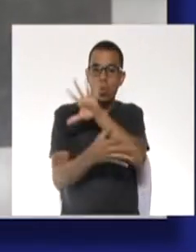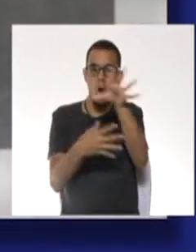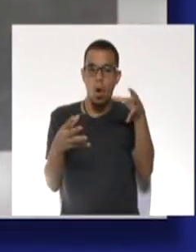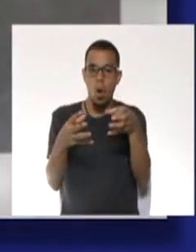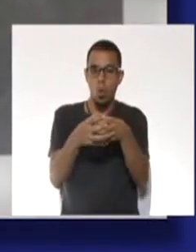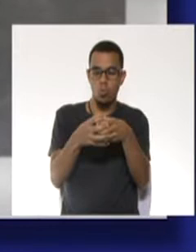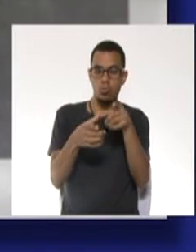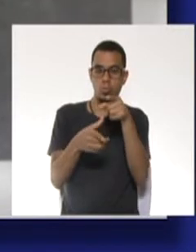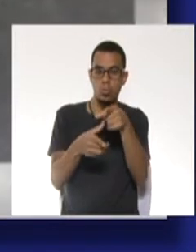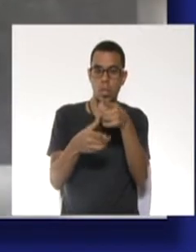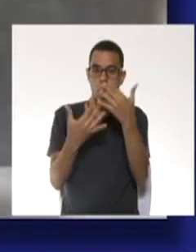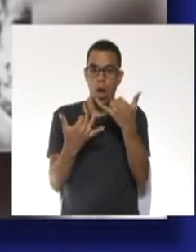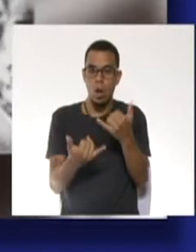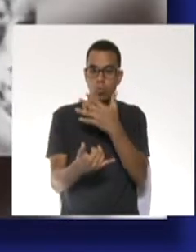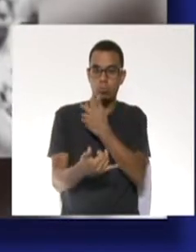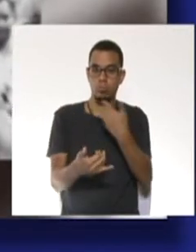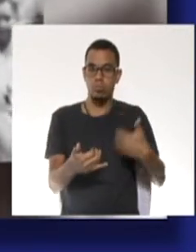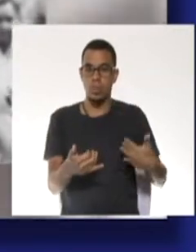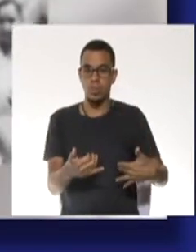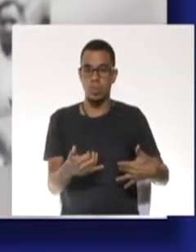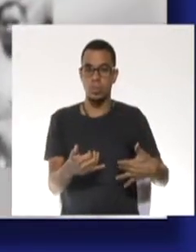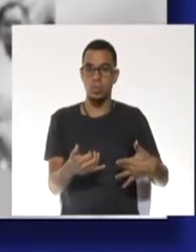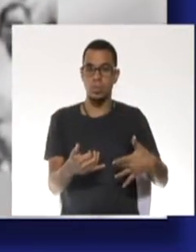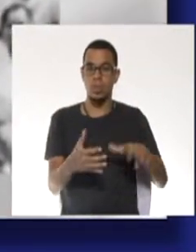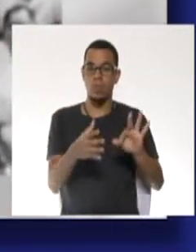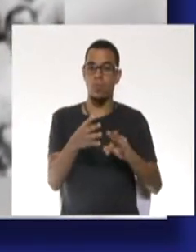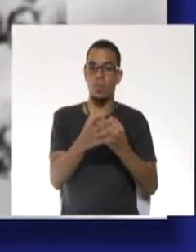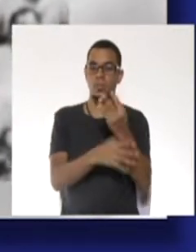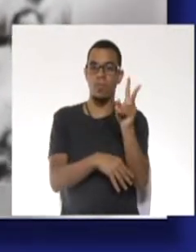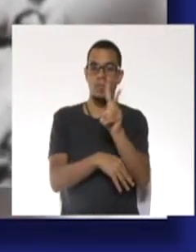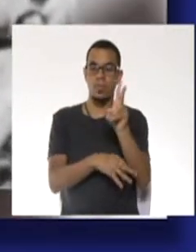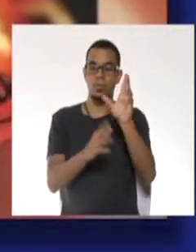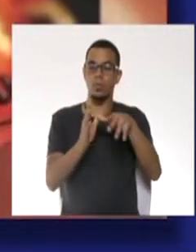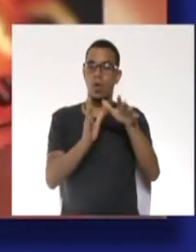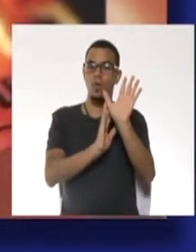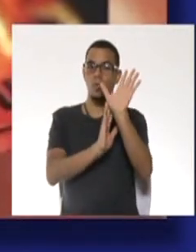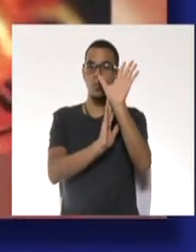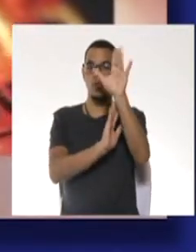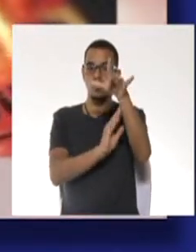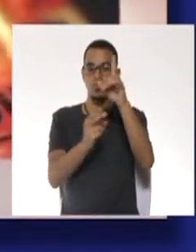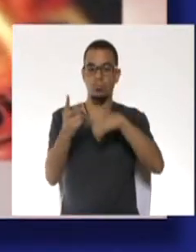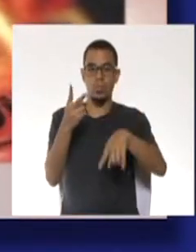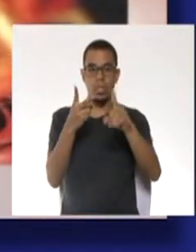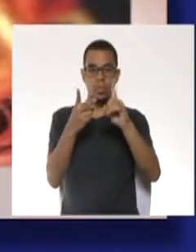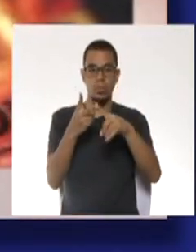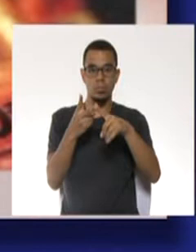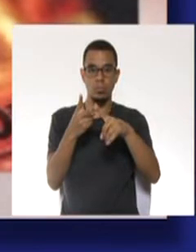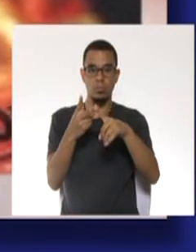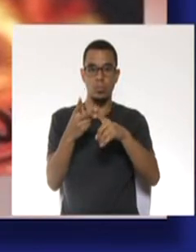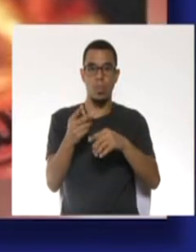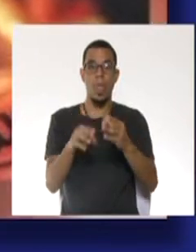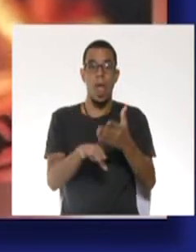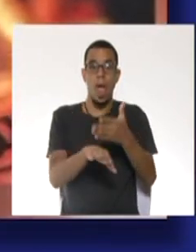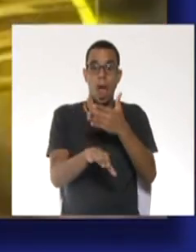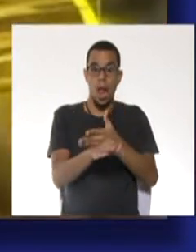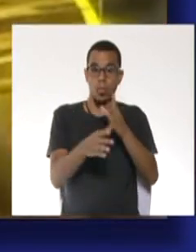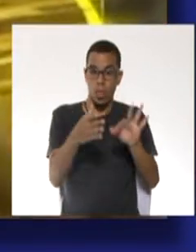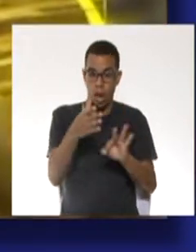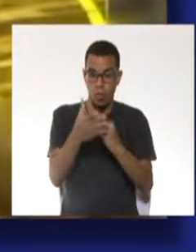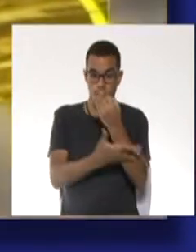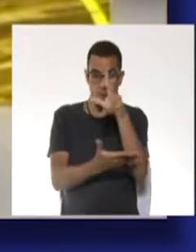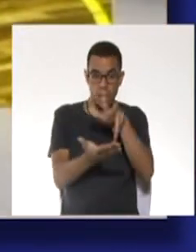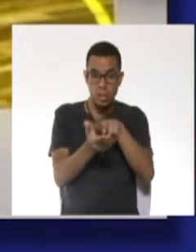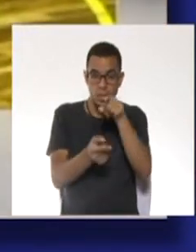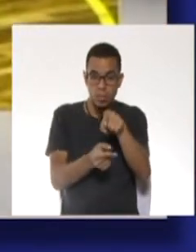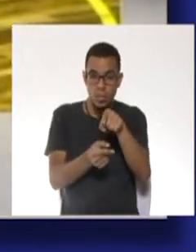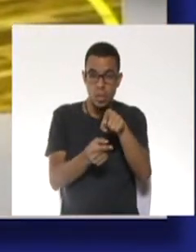entonces presidente de la Federación Venezolana de Baloncesto, Arturo Redondo. Antes de la fundación, este